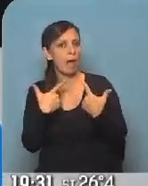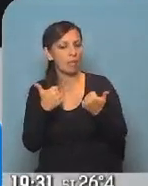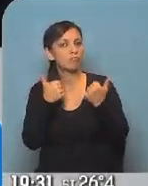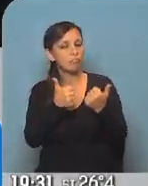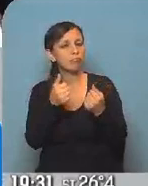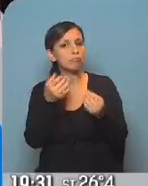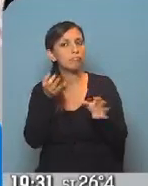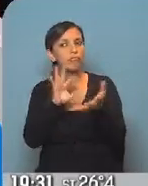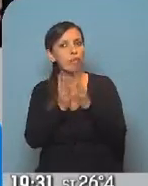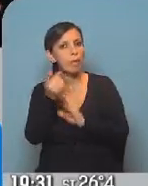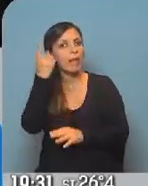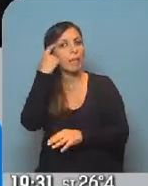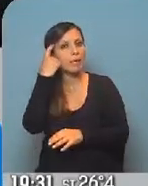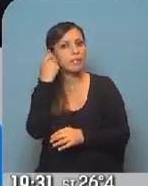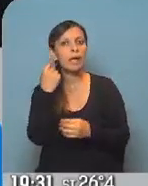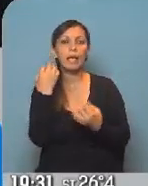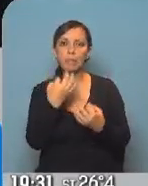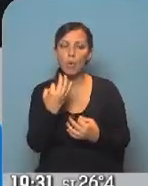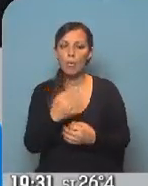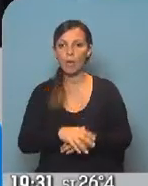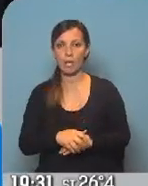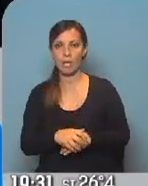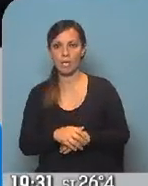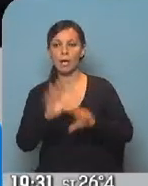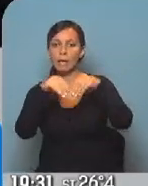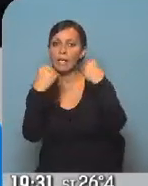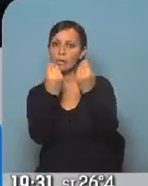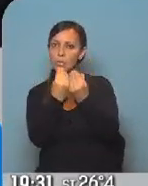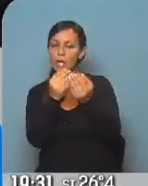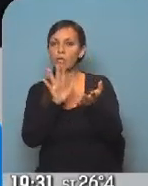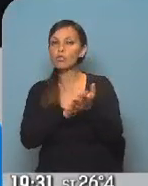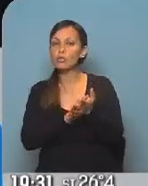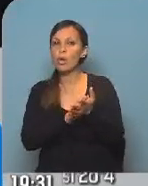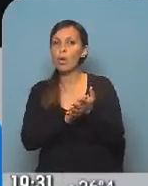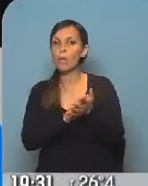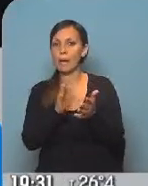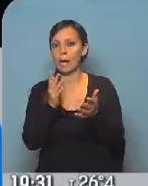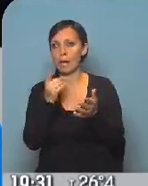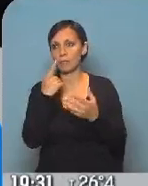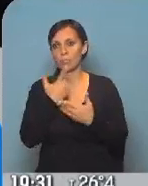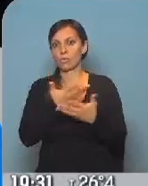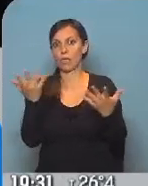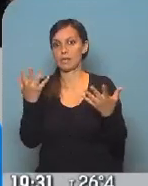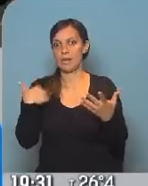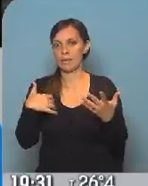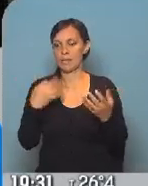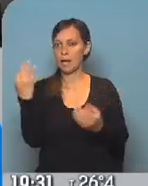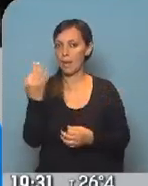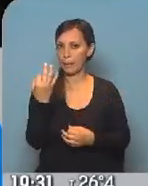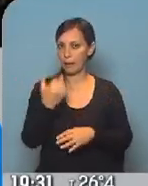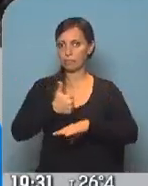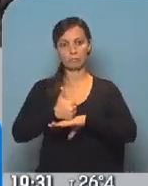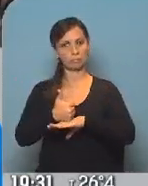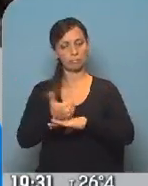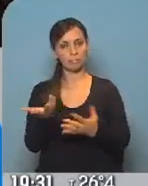buenas enseñanzas, de buena pedagogía, y además de buenos resultados en términos de naturaleza simbólica, en términos políticos. Muchos de los que